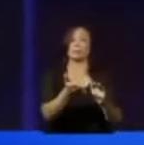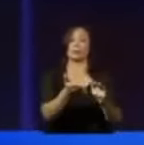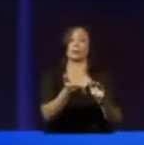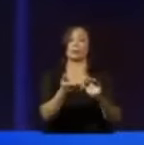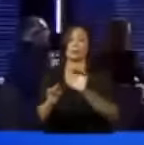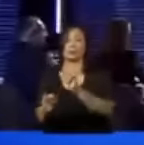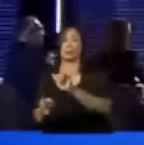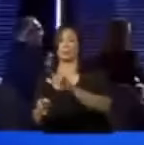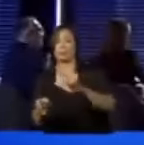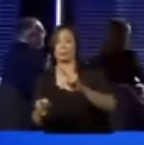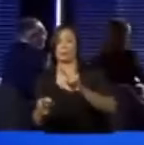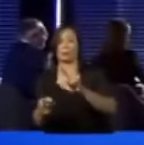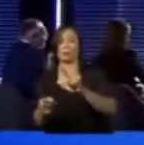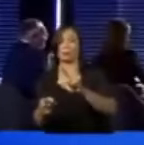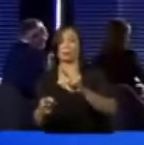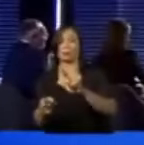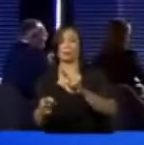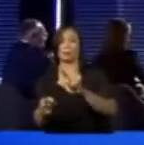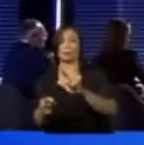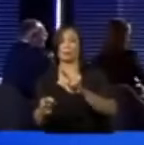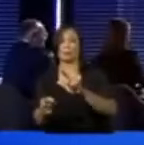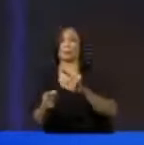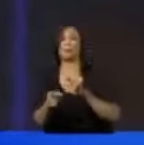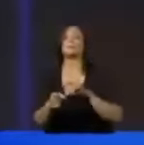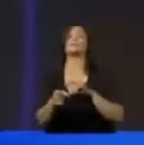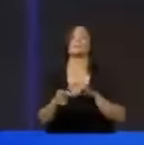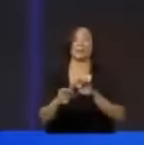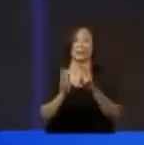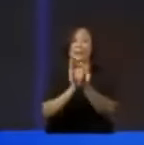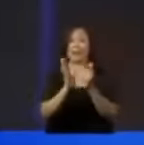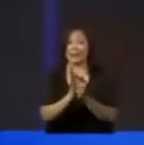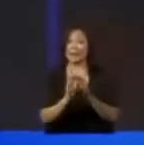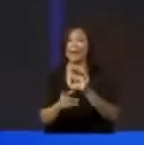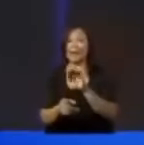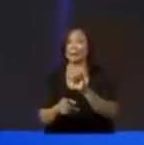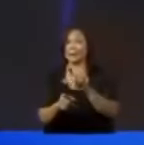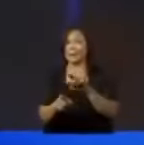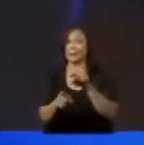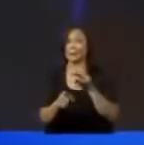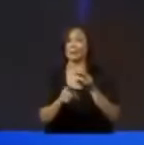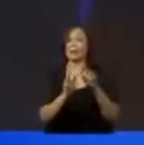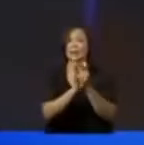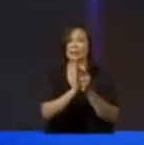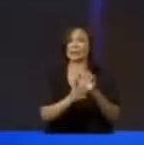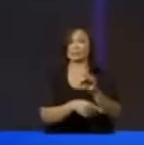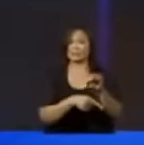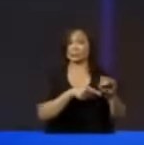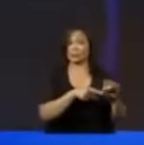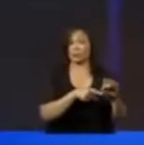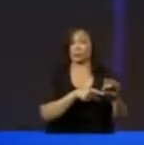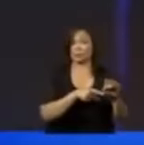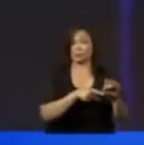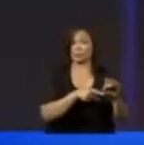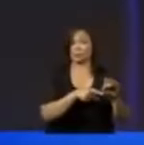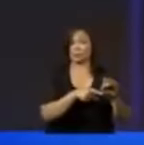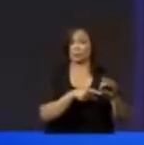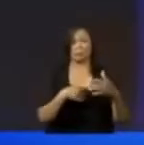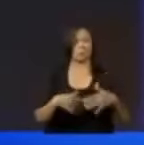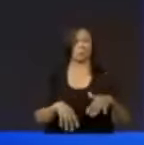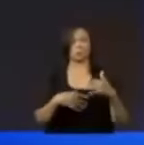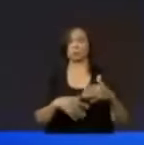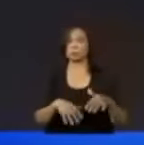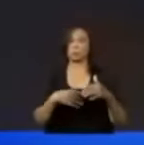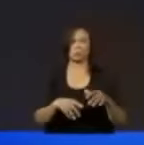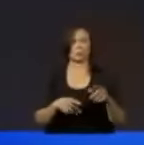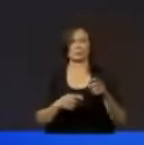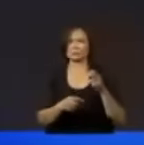Martínez. Ah. Excúseme, Abel. Bien. La ley del sistema de seguridad social es